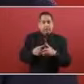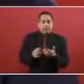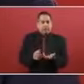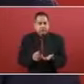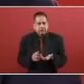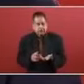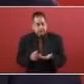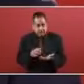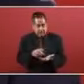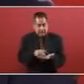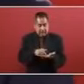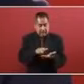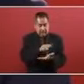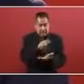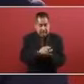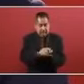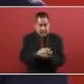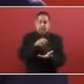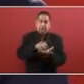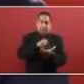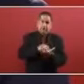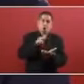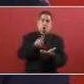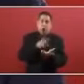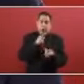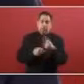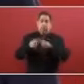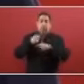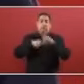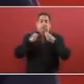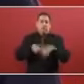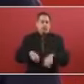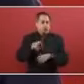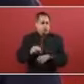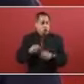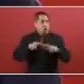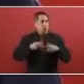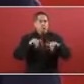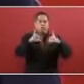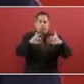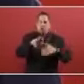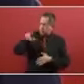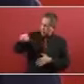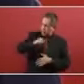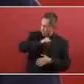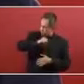que no puedan retrogradar, que la gente no lo permita,